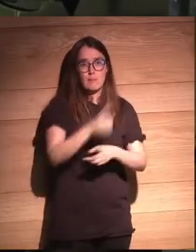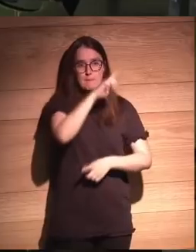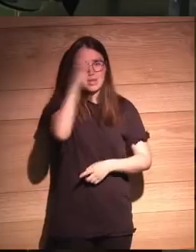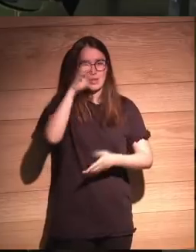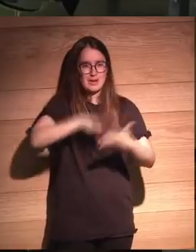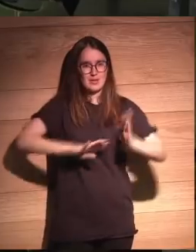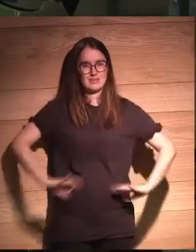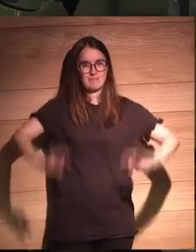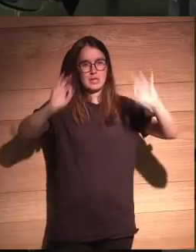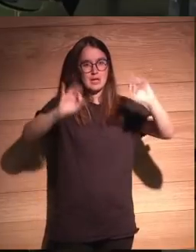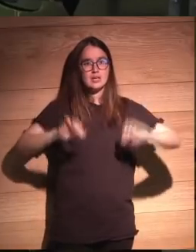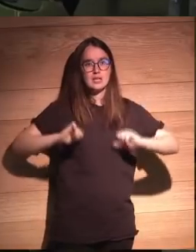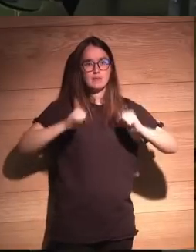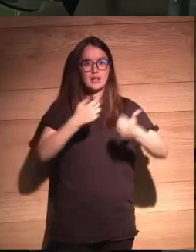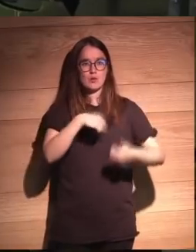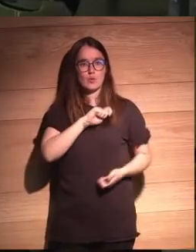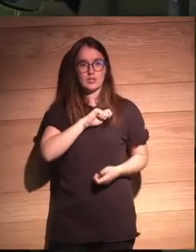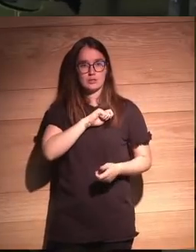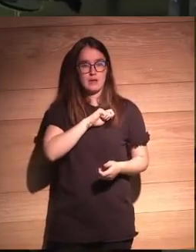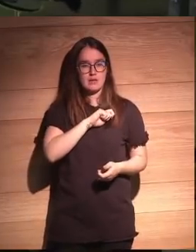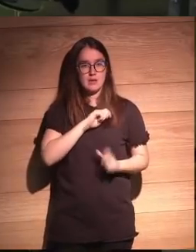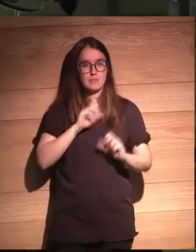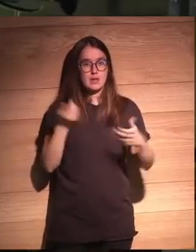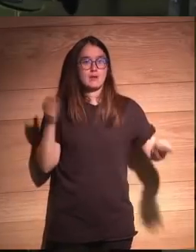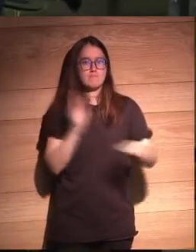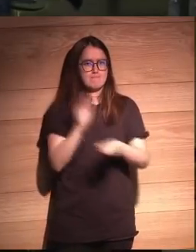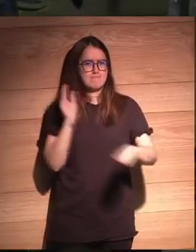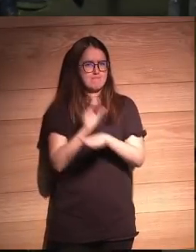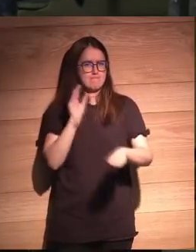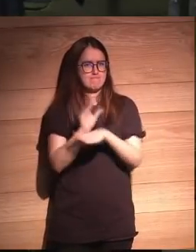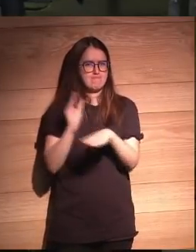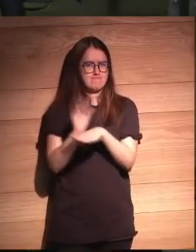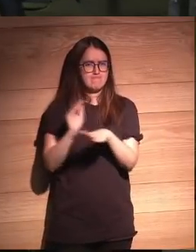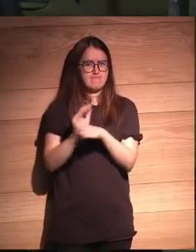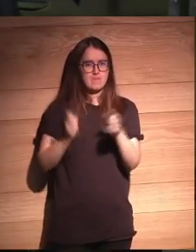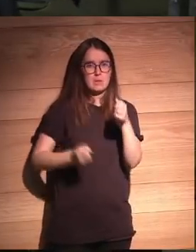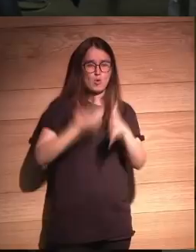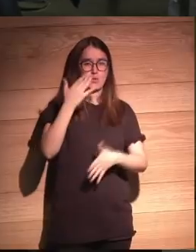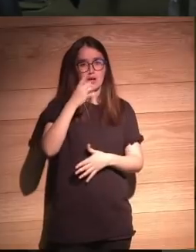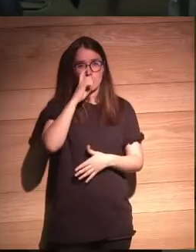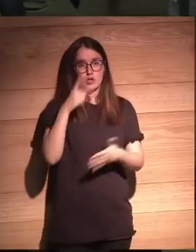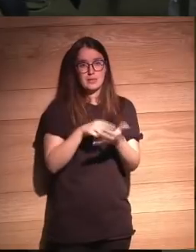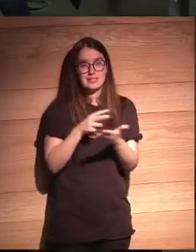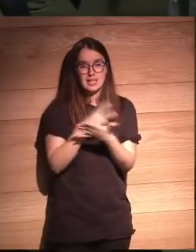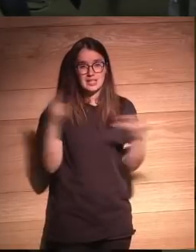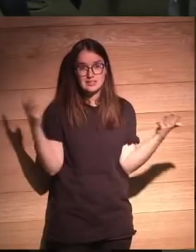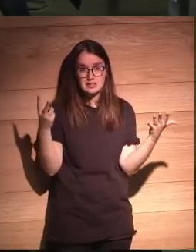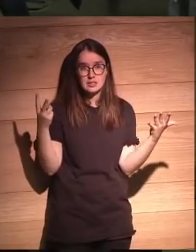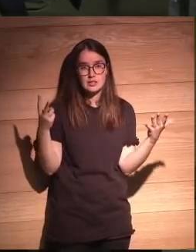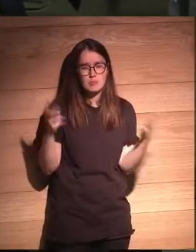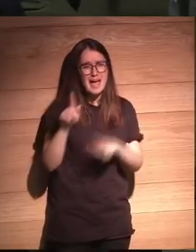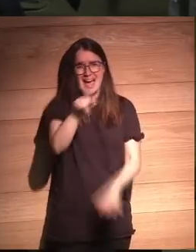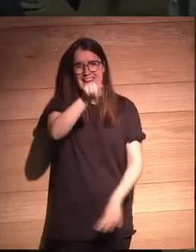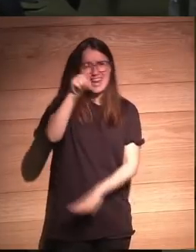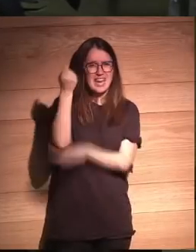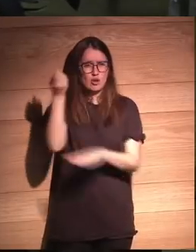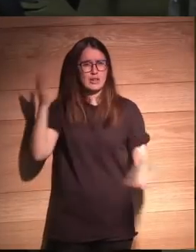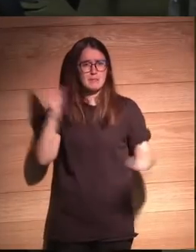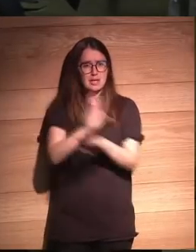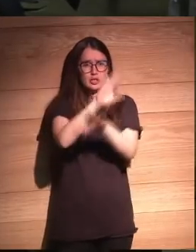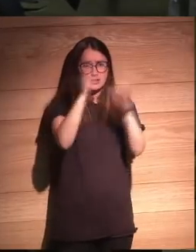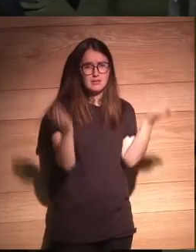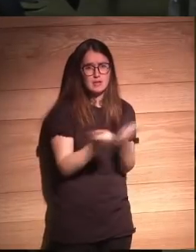Barcelona, y nuestro país empieza a recibir inversiones masivas en el inmobiliario. 2017 se bate un récord de la inversión